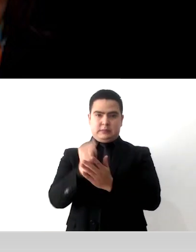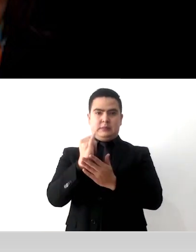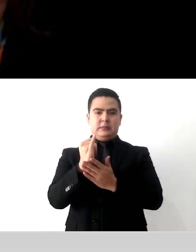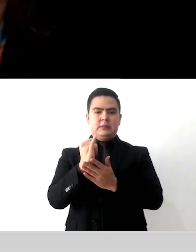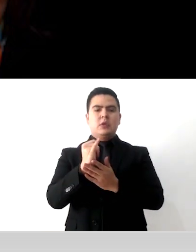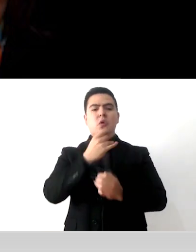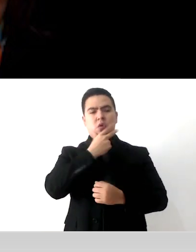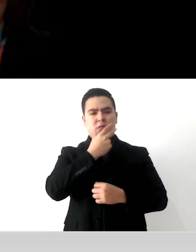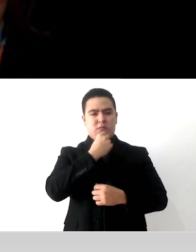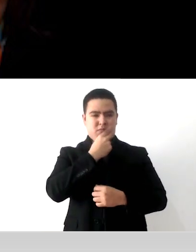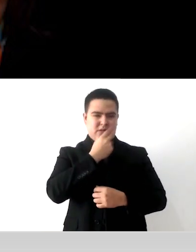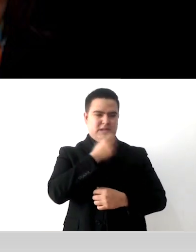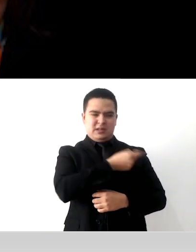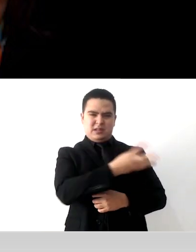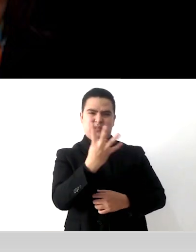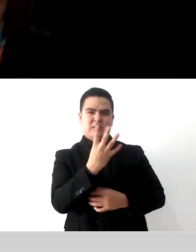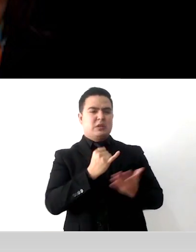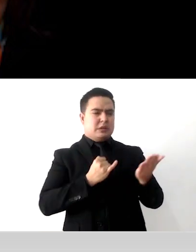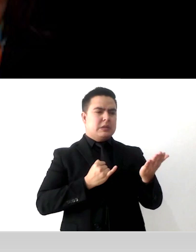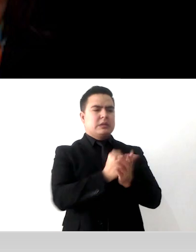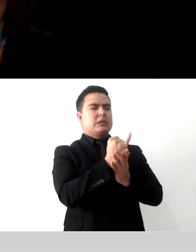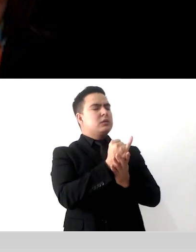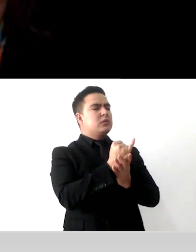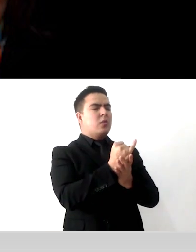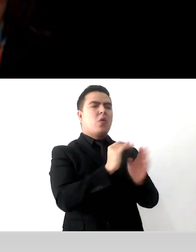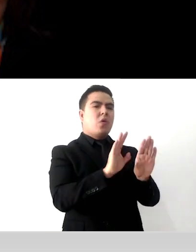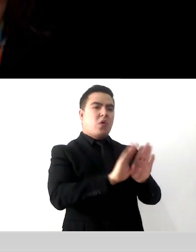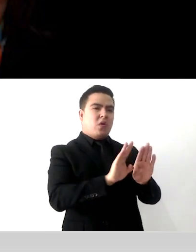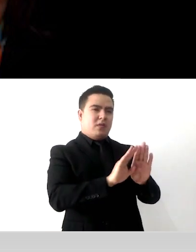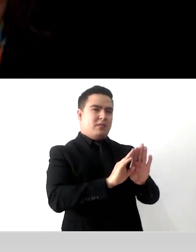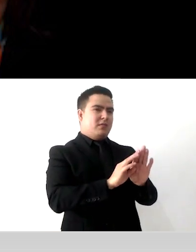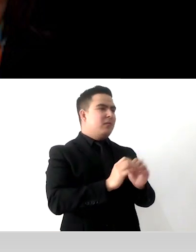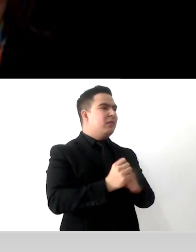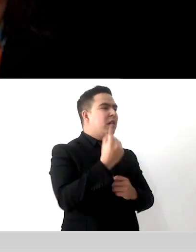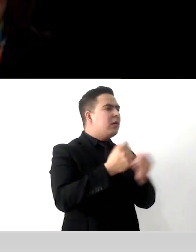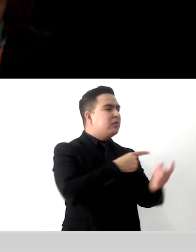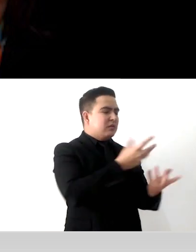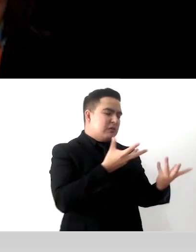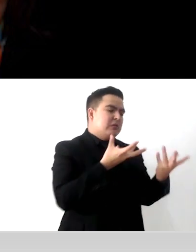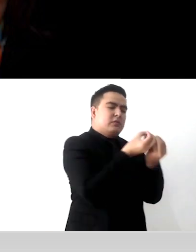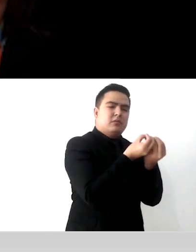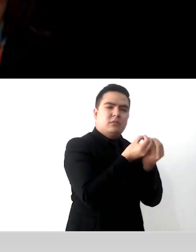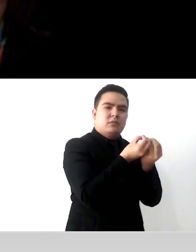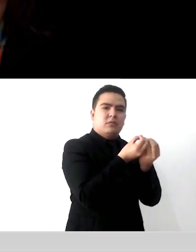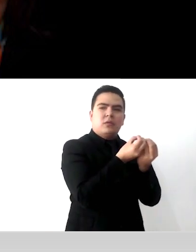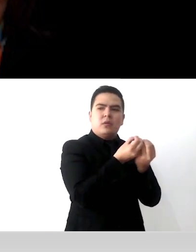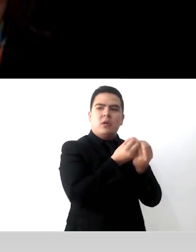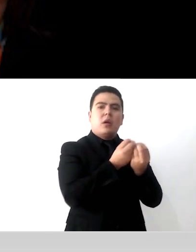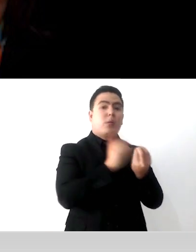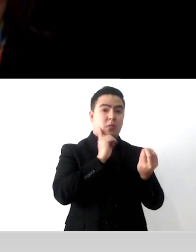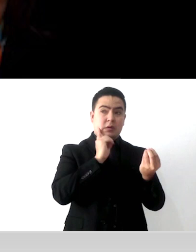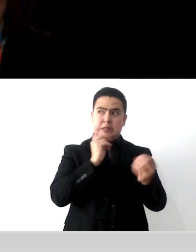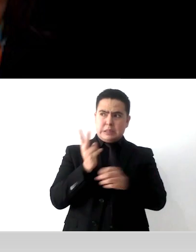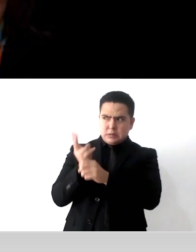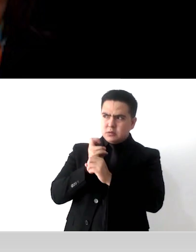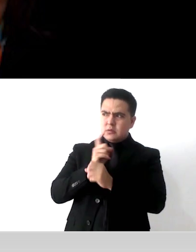y subrayo os masculinos, se toman de madrugada y en las cantinas. Eso para mí no es violencia